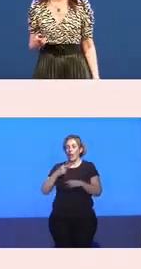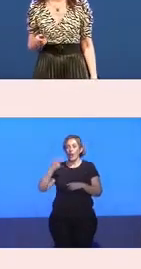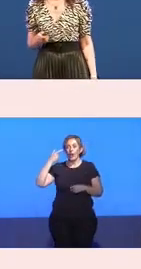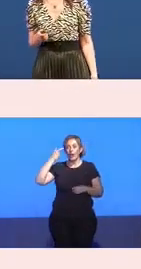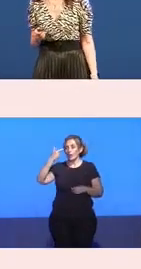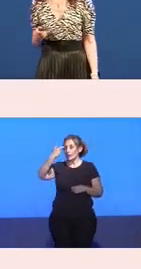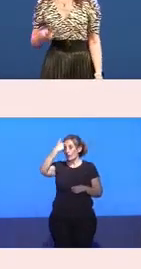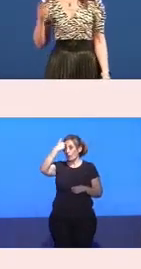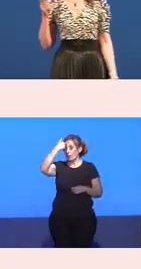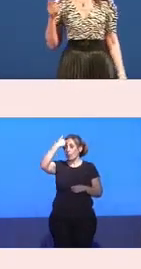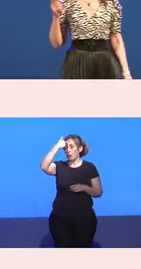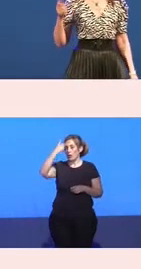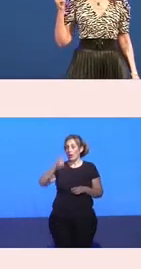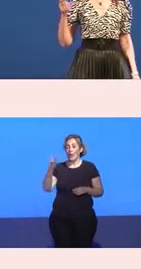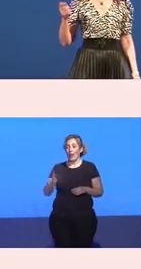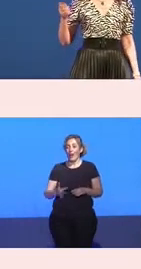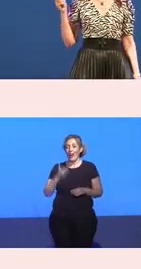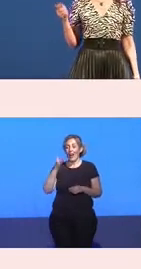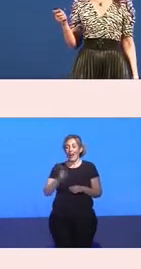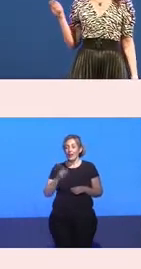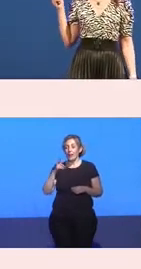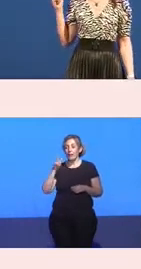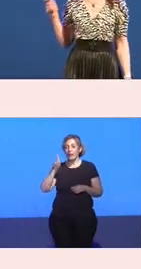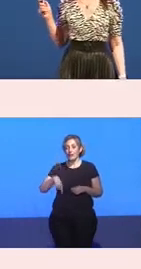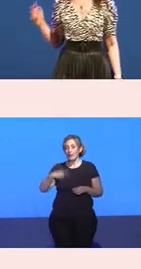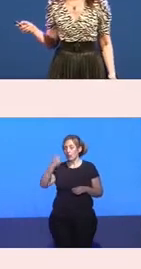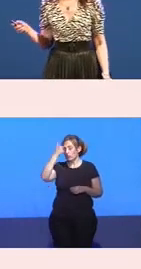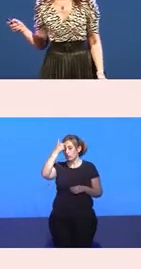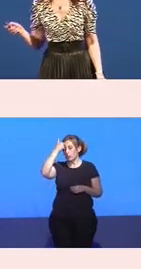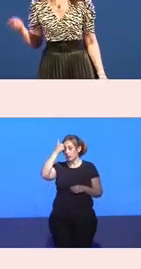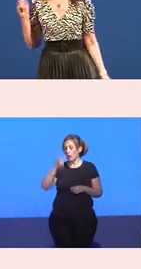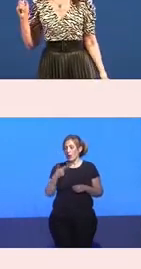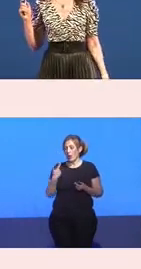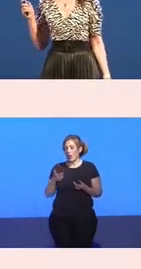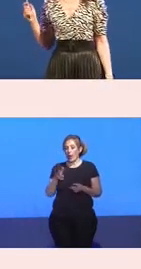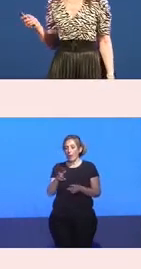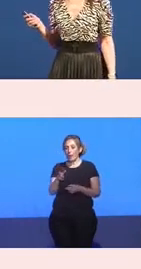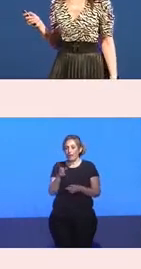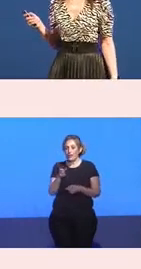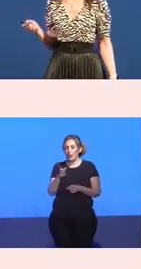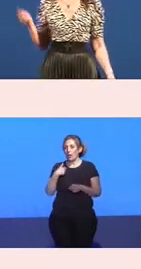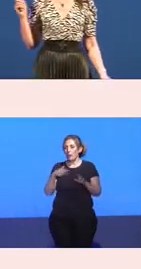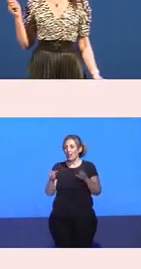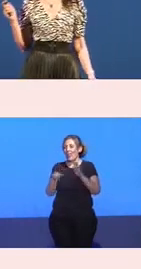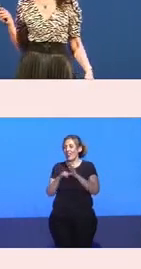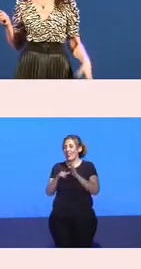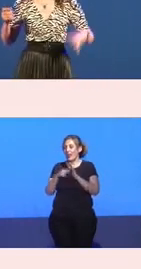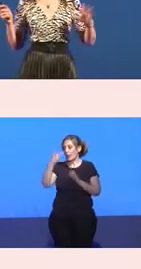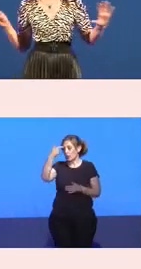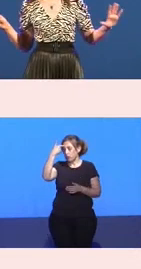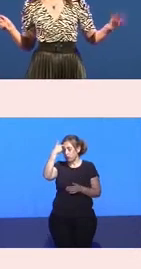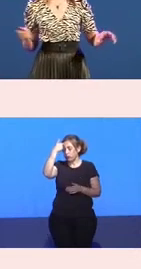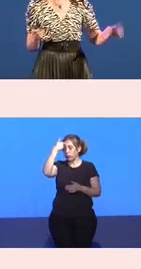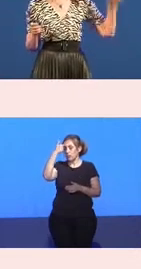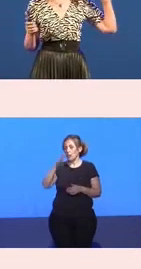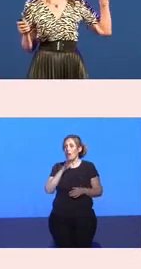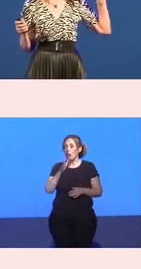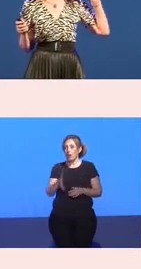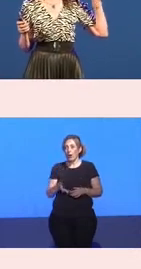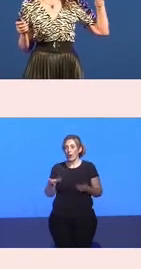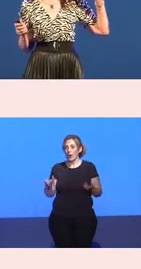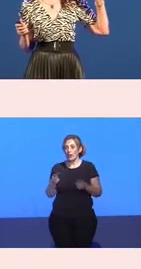la frente como estáis viendo además sabía que había sido con un arma de Gran calibre Y probablemente cerca de la cabeza y esto se sabe entre otras muchas